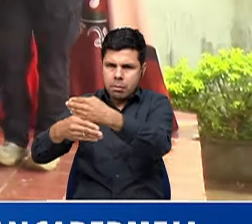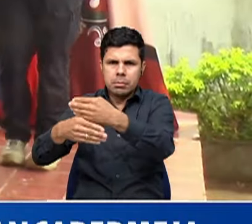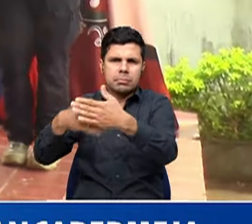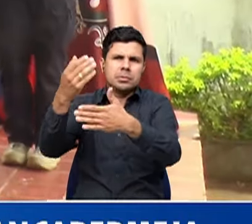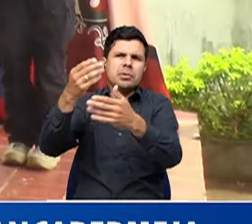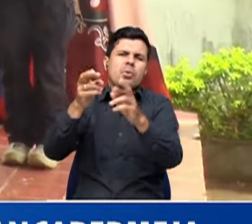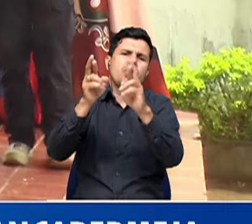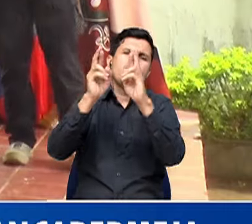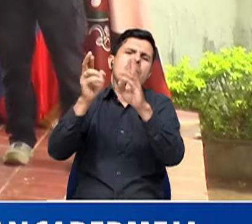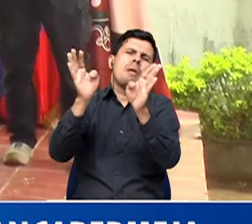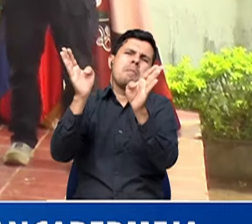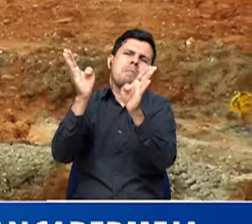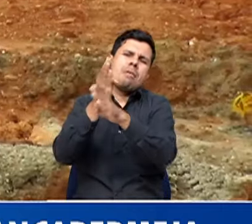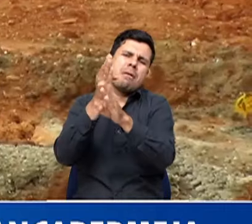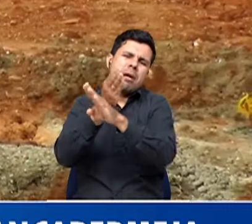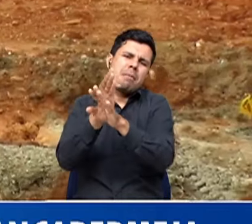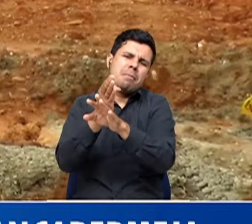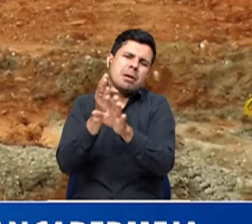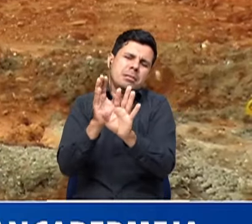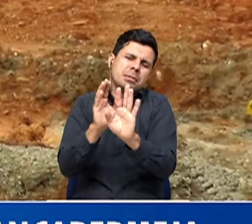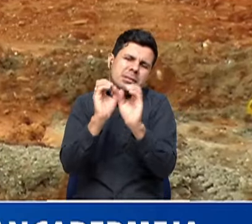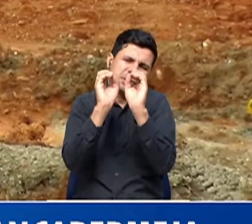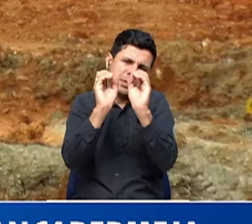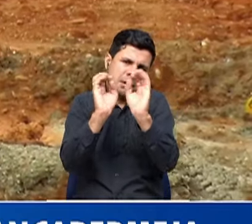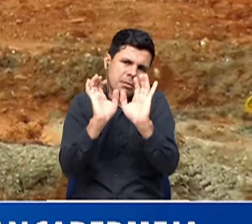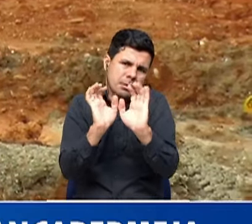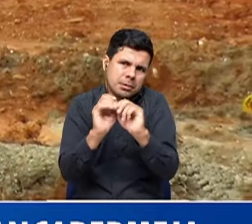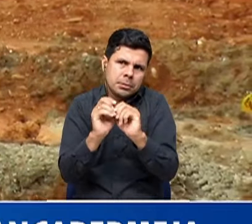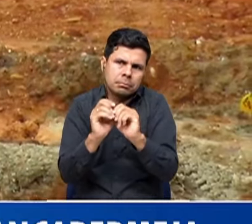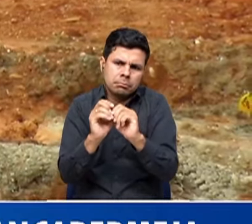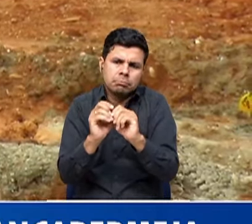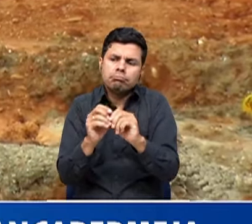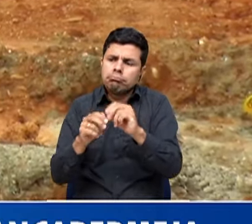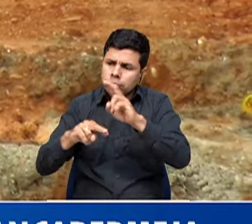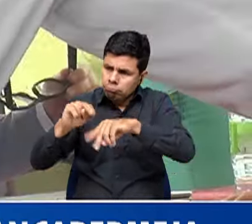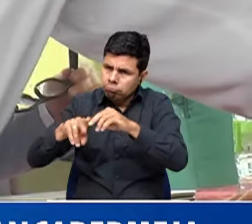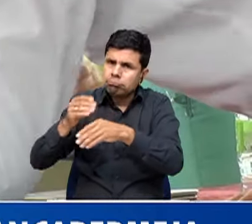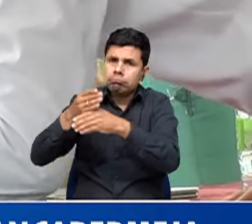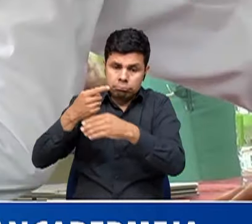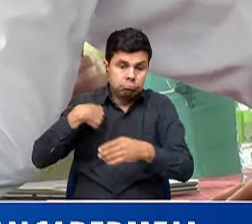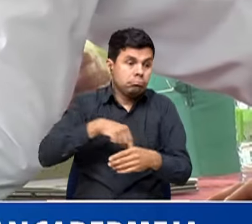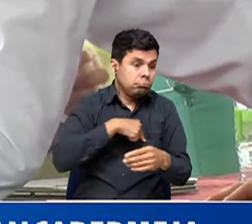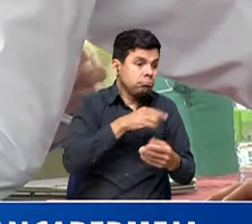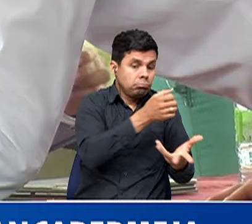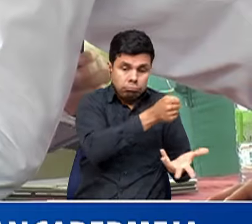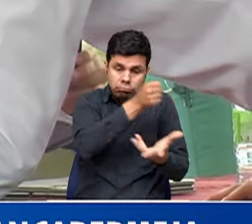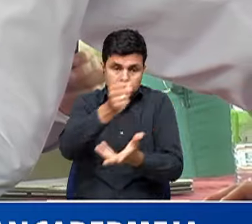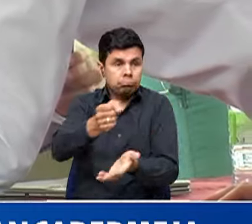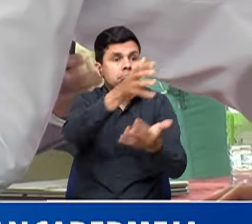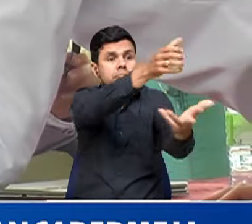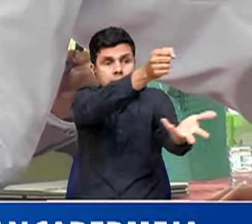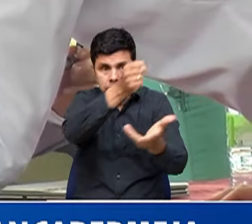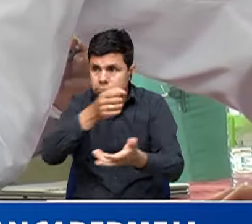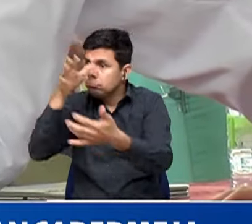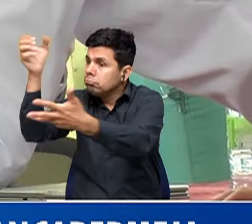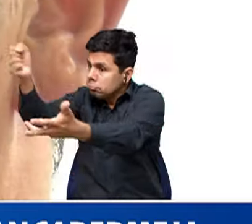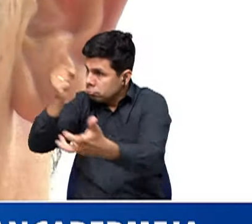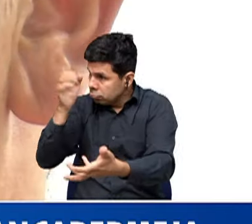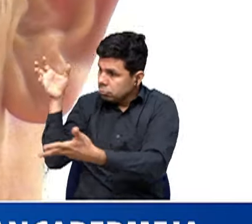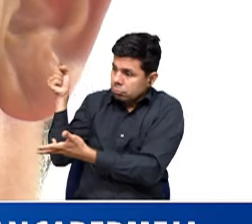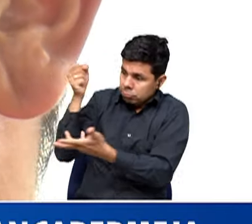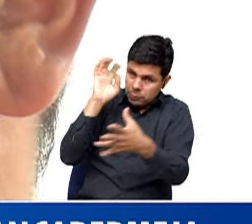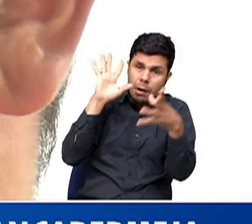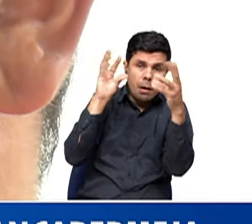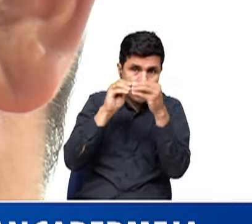presenten obstáculos para llevar a cabo esta obra. Sí, acá todos han puesto. Nosotros pusimos un recurso importante en la gobernación. Tuvimos que ir